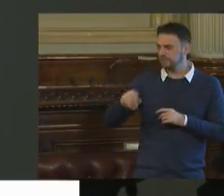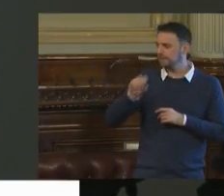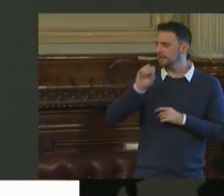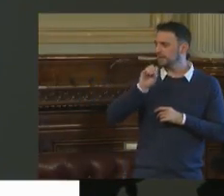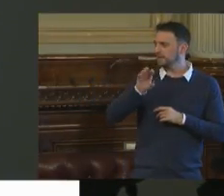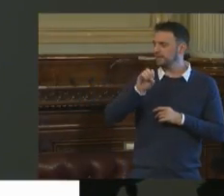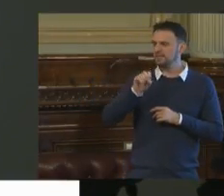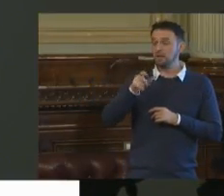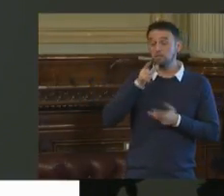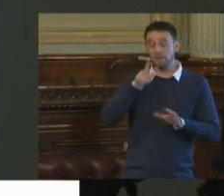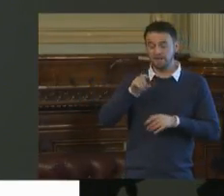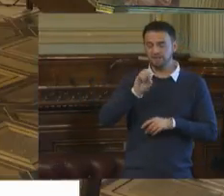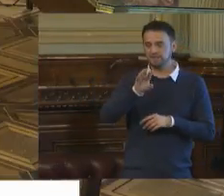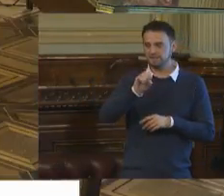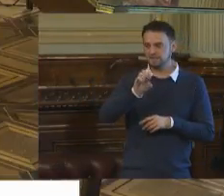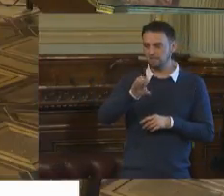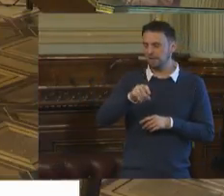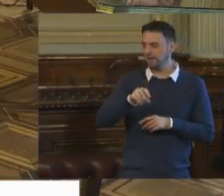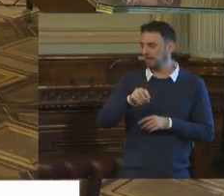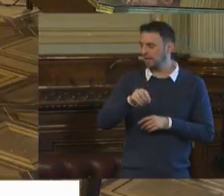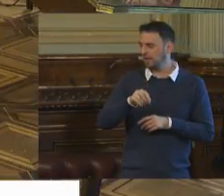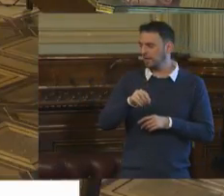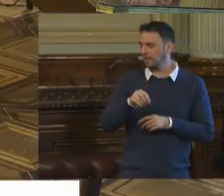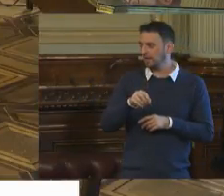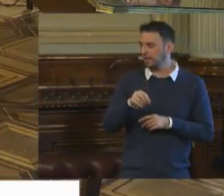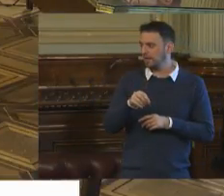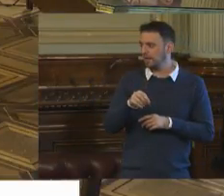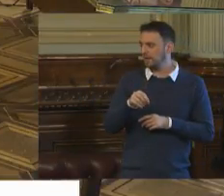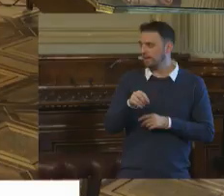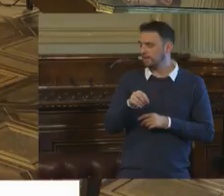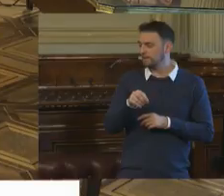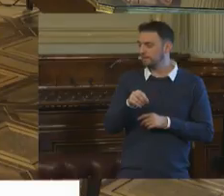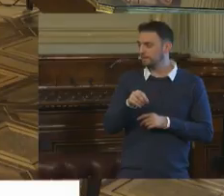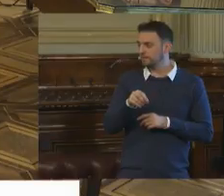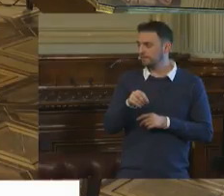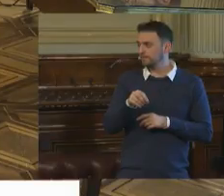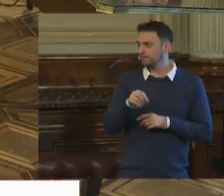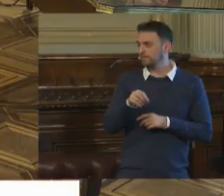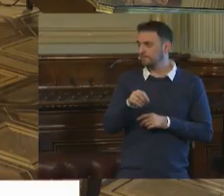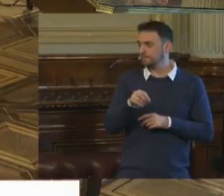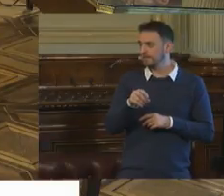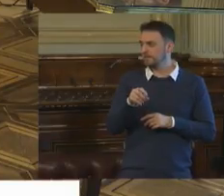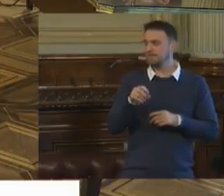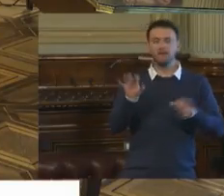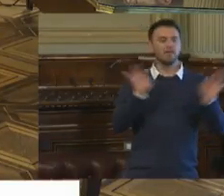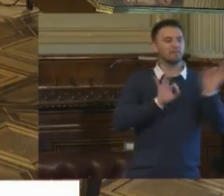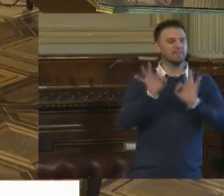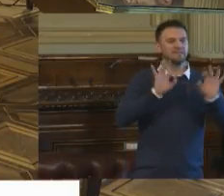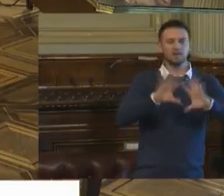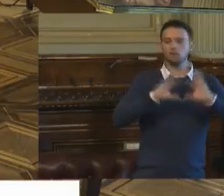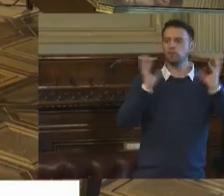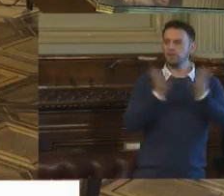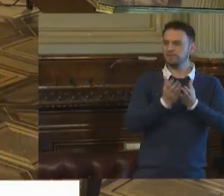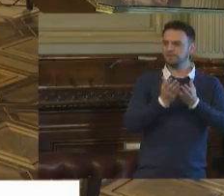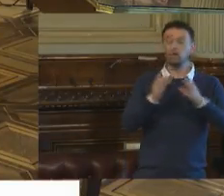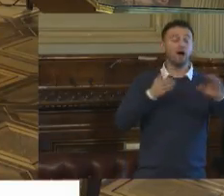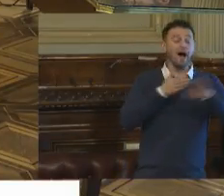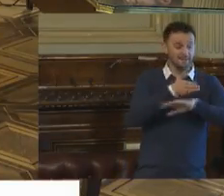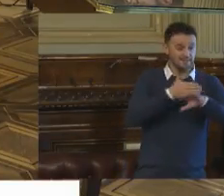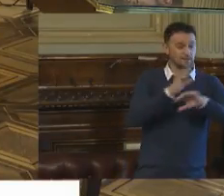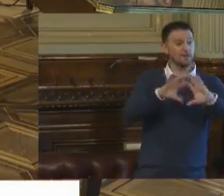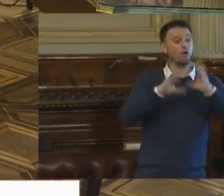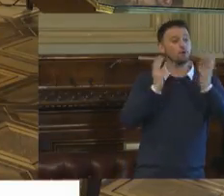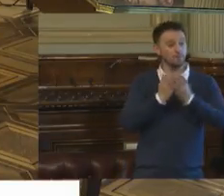se llama algo así como lo que puede ser el título exacto pérez el diseño universal accesible